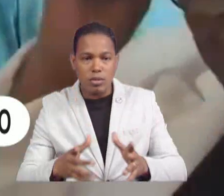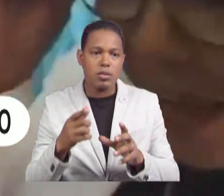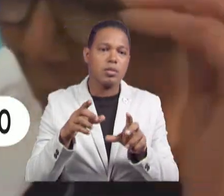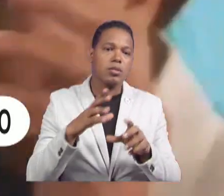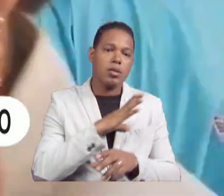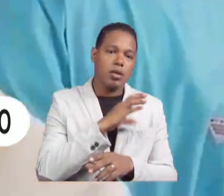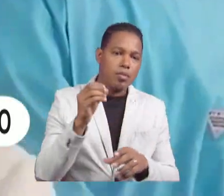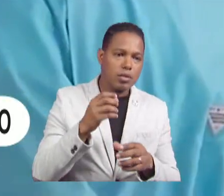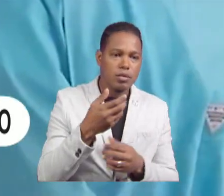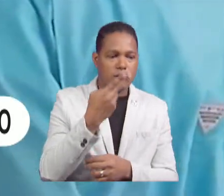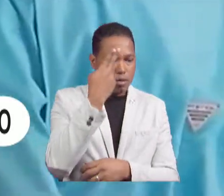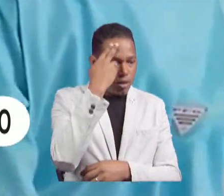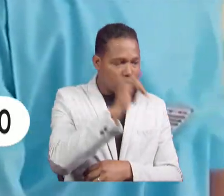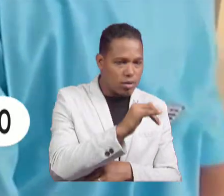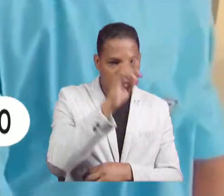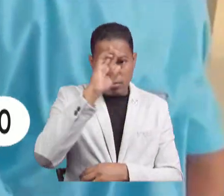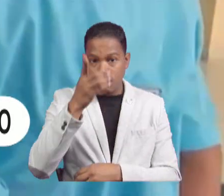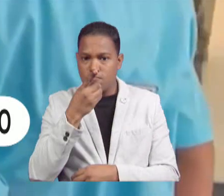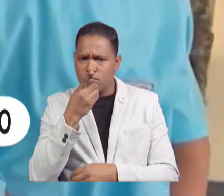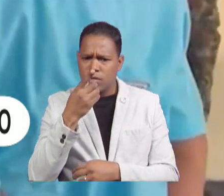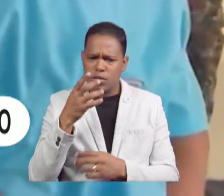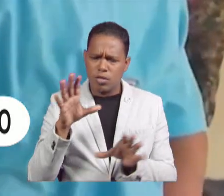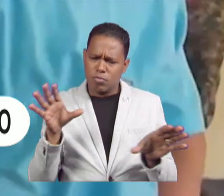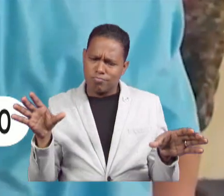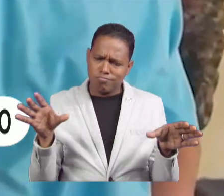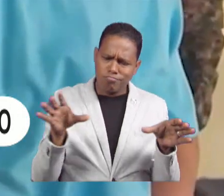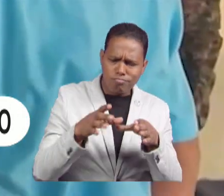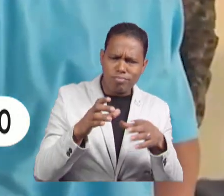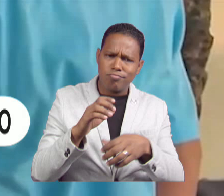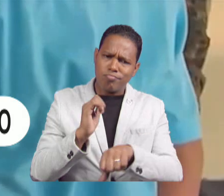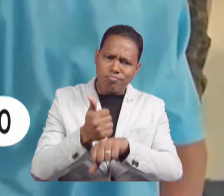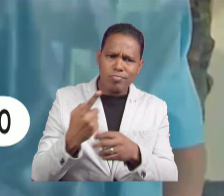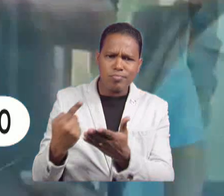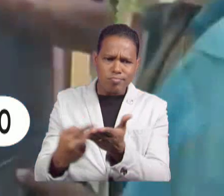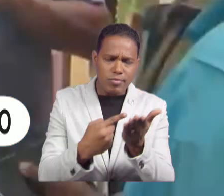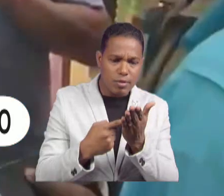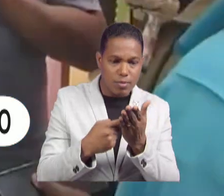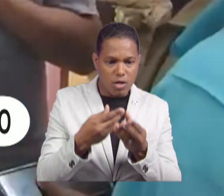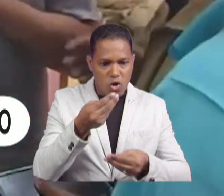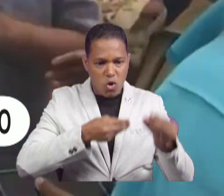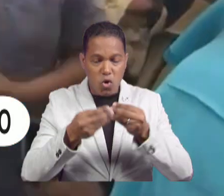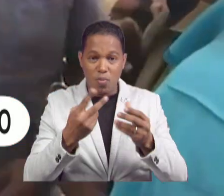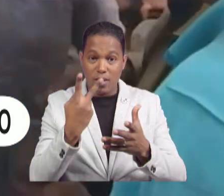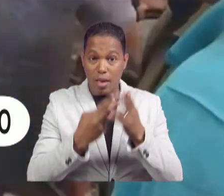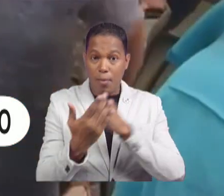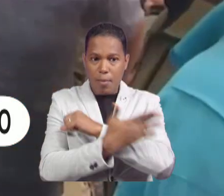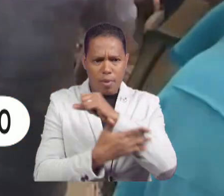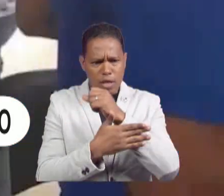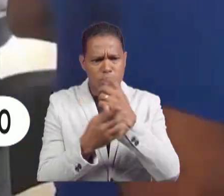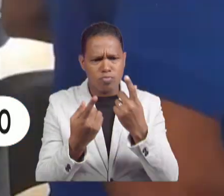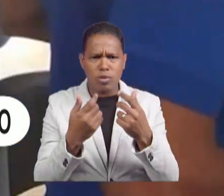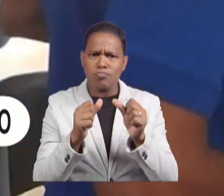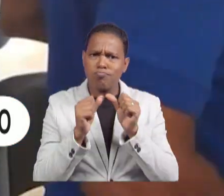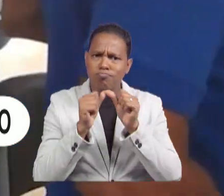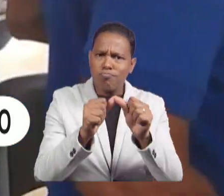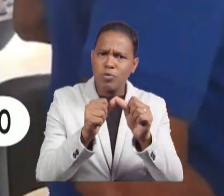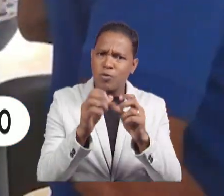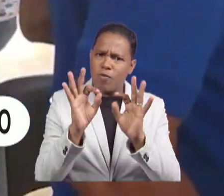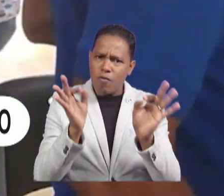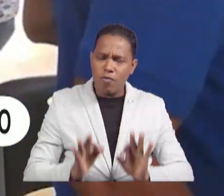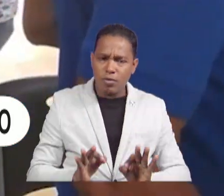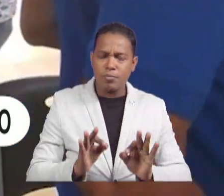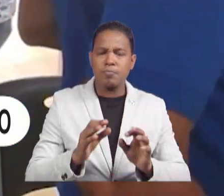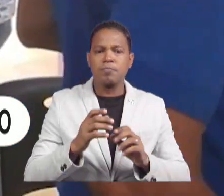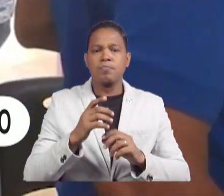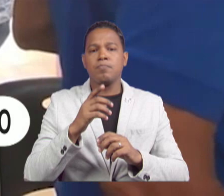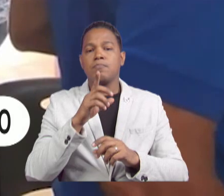Haití y República Dominicana realizan encuentros para reactivar el comercio binacional en la zona fronteriza de Dajabón.